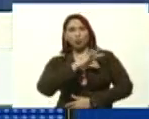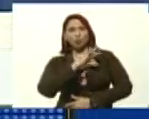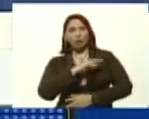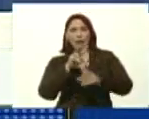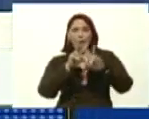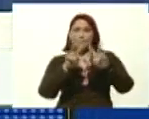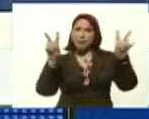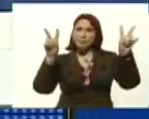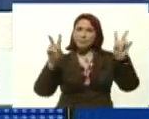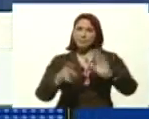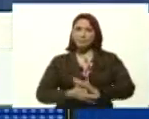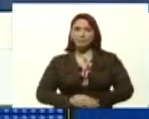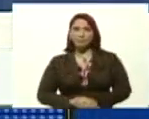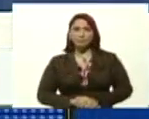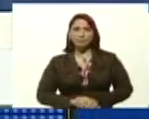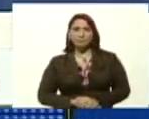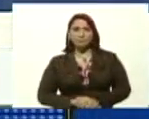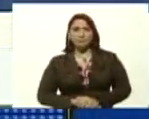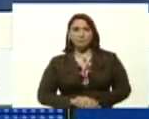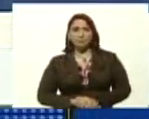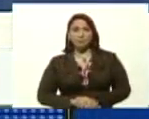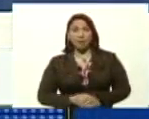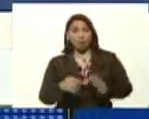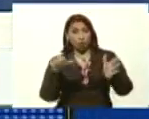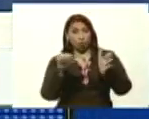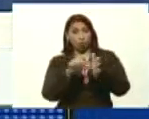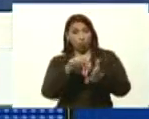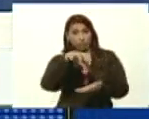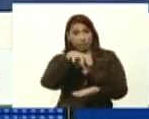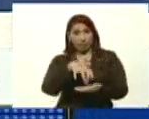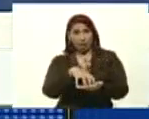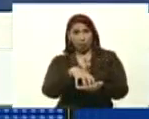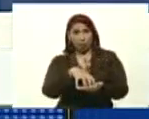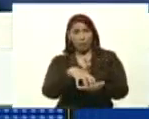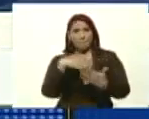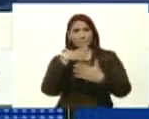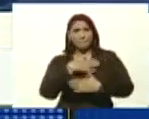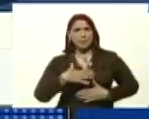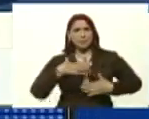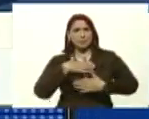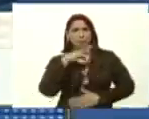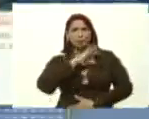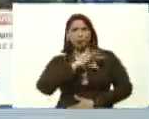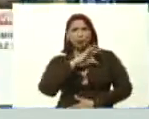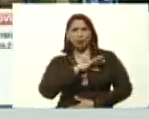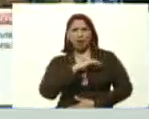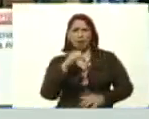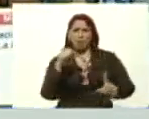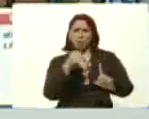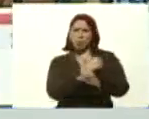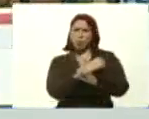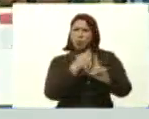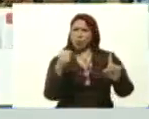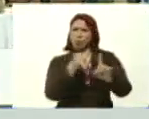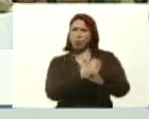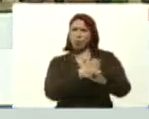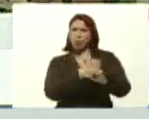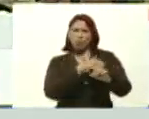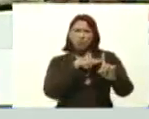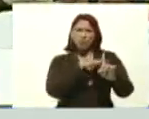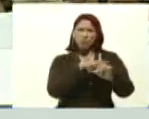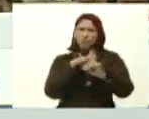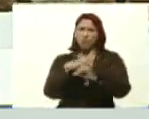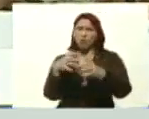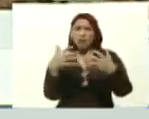paz. Allí donde el estado de bienestar social ha sido vulnerado por las sanciones, la guerra